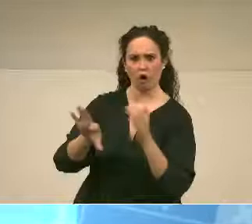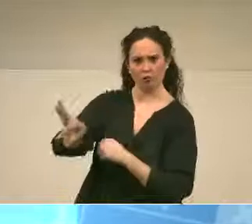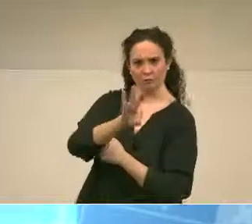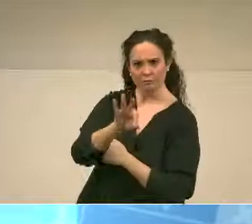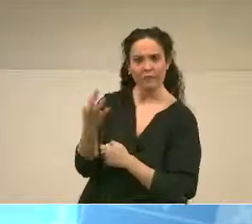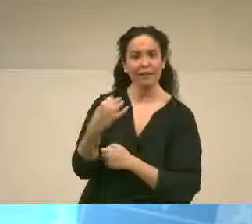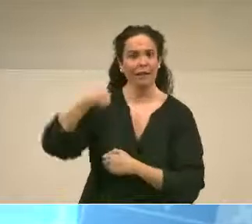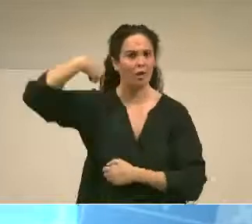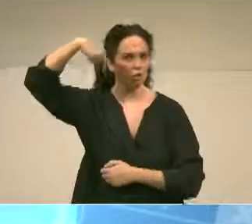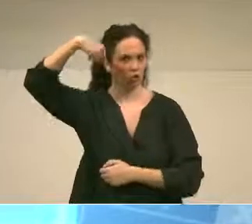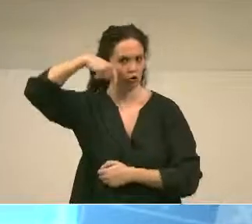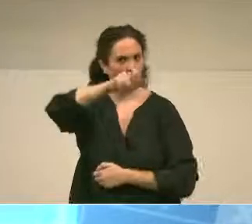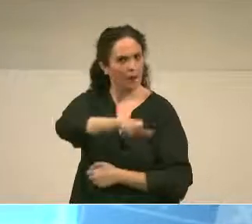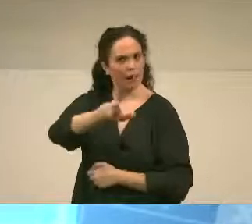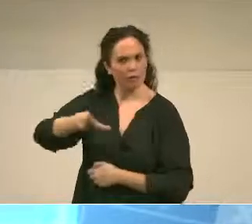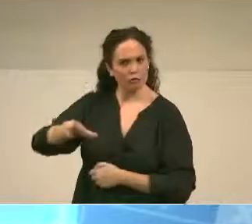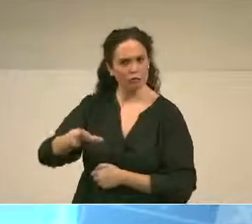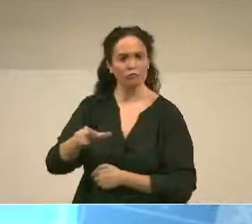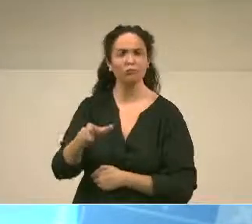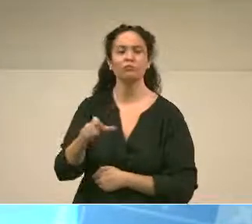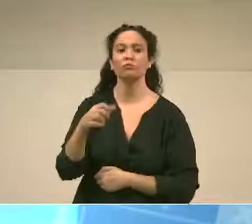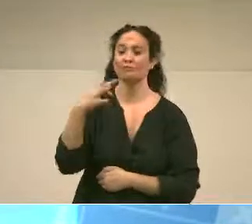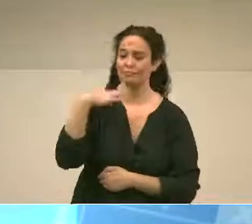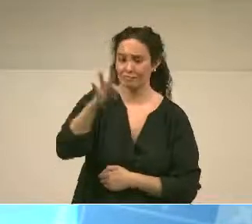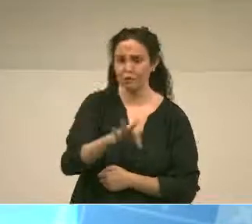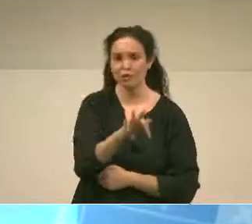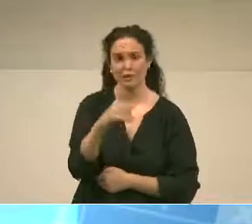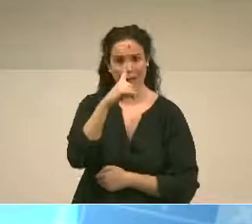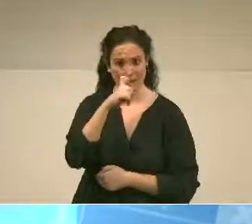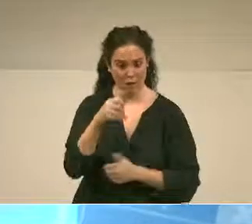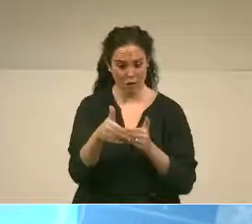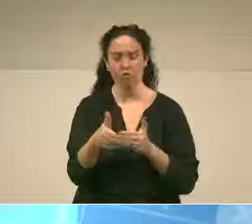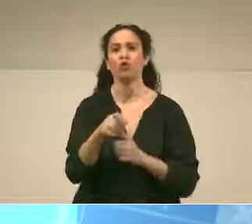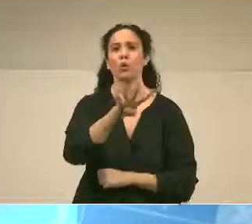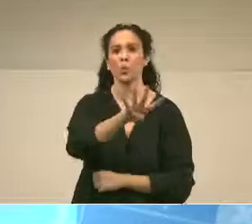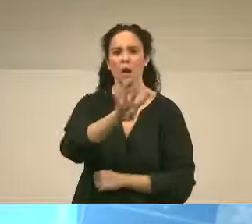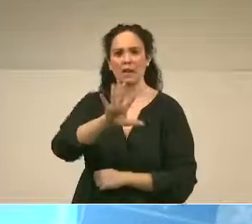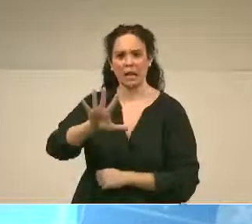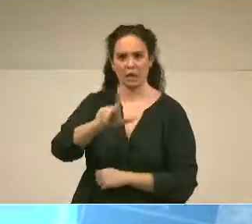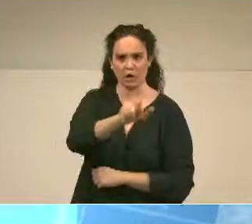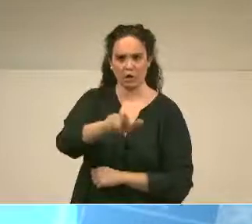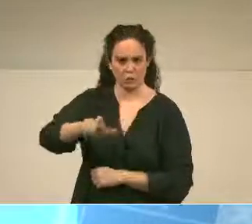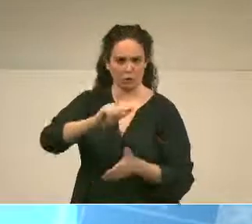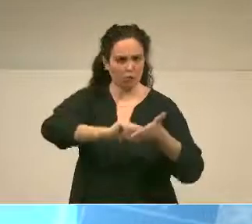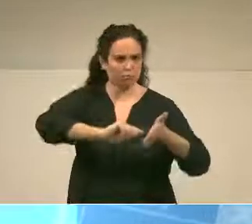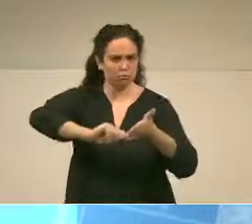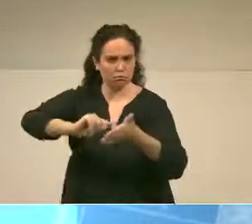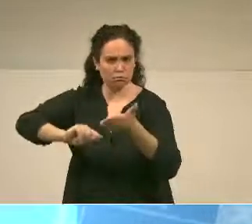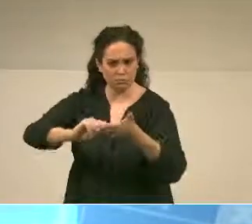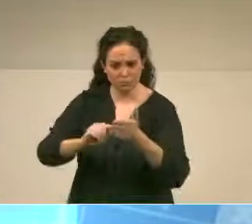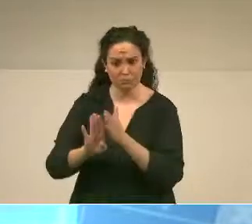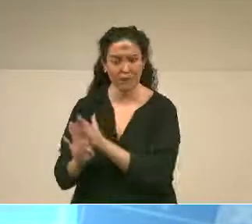aurten aurre ikusten dugu 45 pertsona kontratatuko direla, eta beste alde batetikan sustatzen da